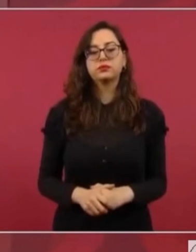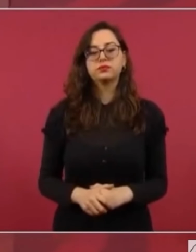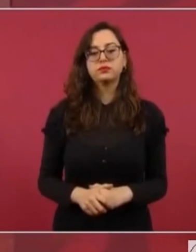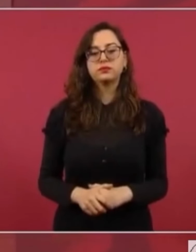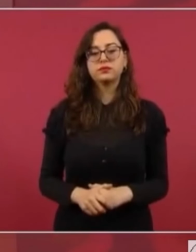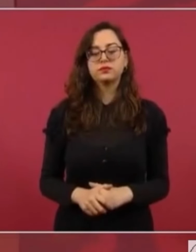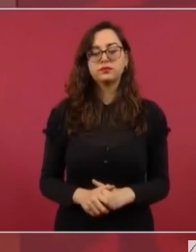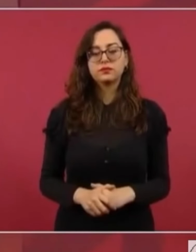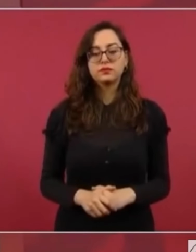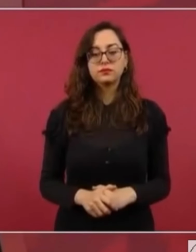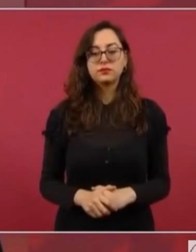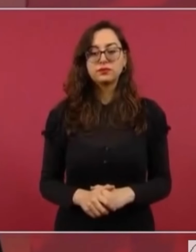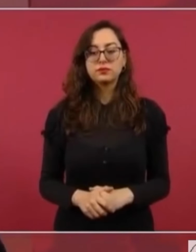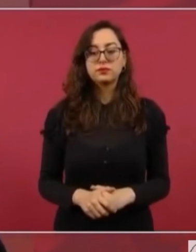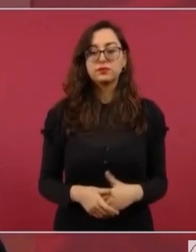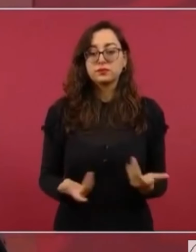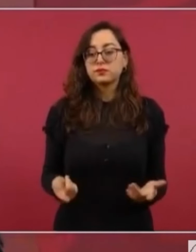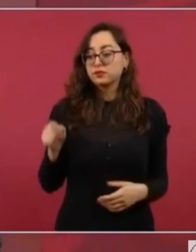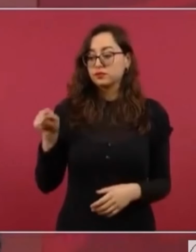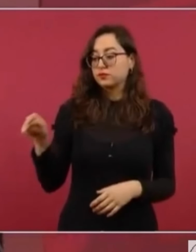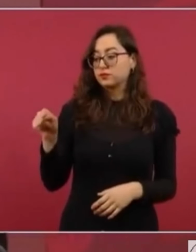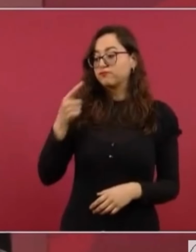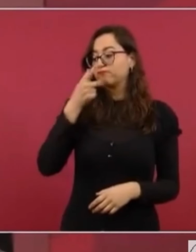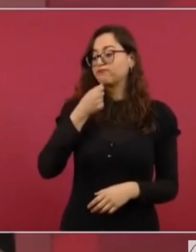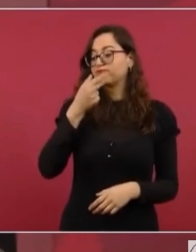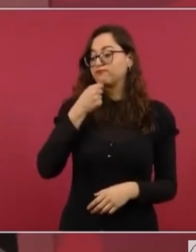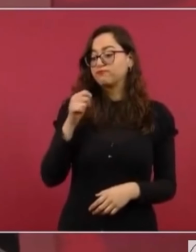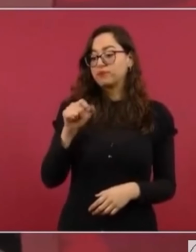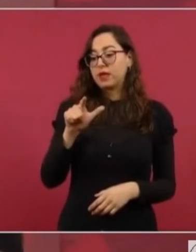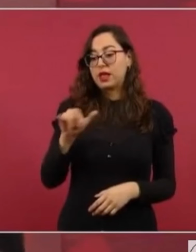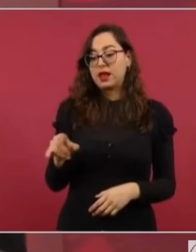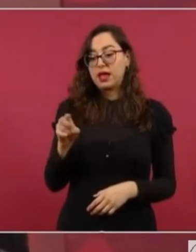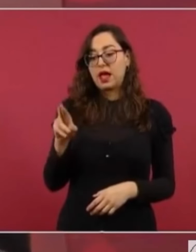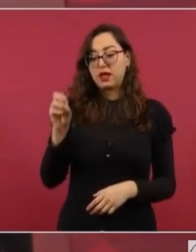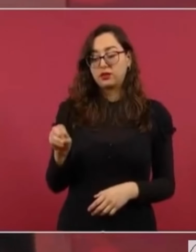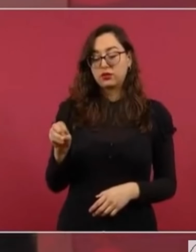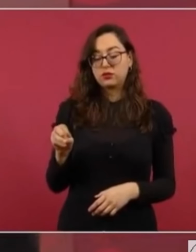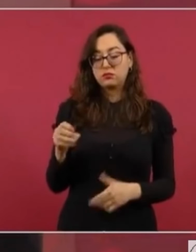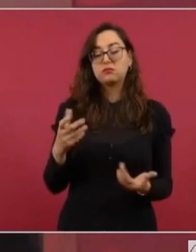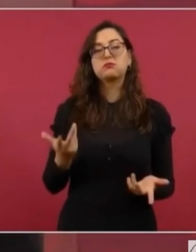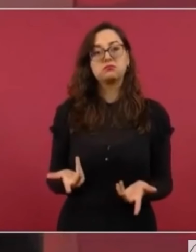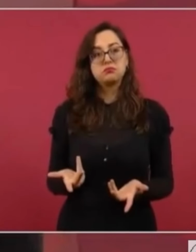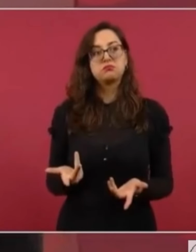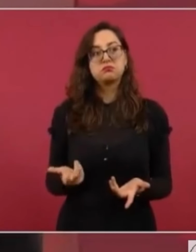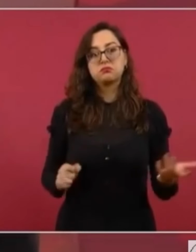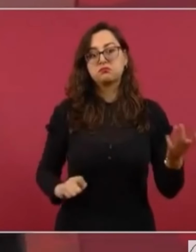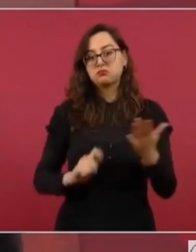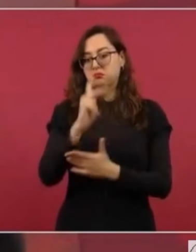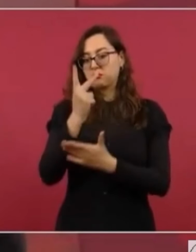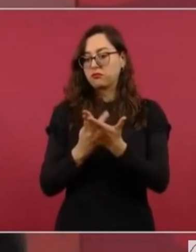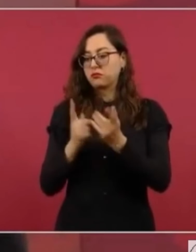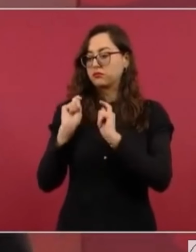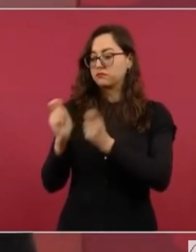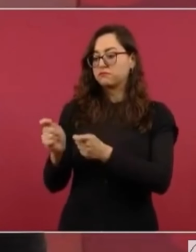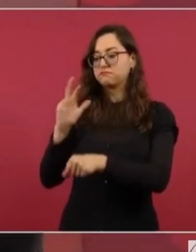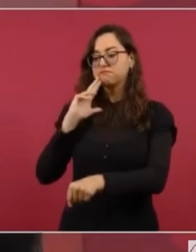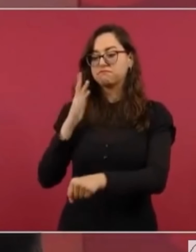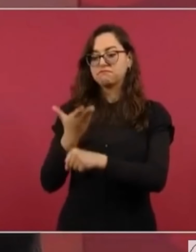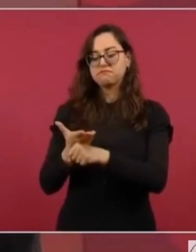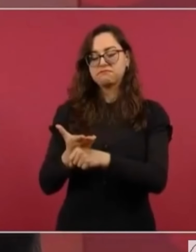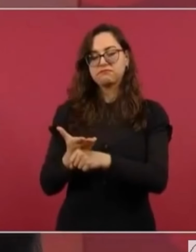y el hecho de que Alejandro Encinas esté a cargo de estos programas pues es una